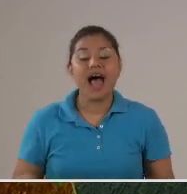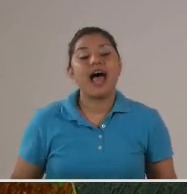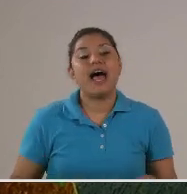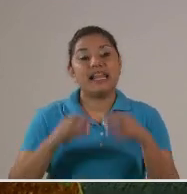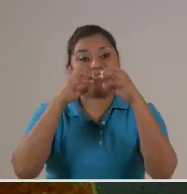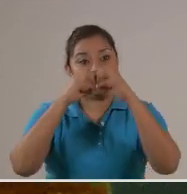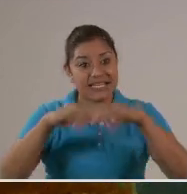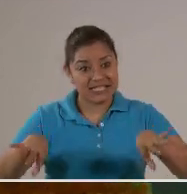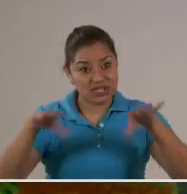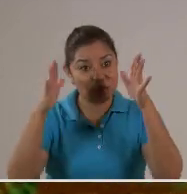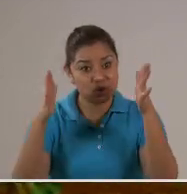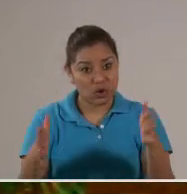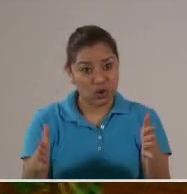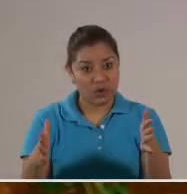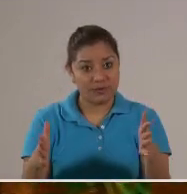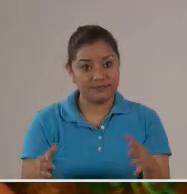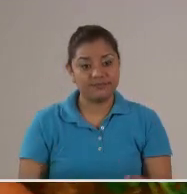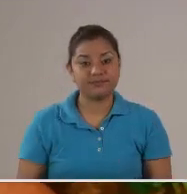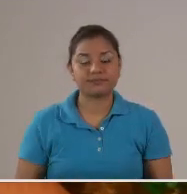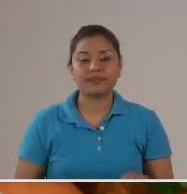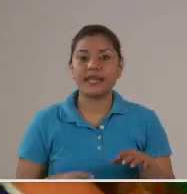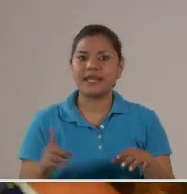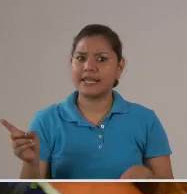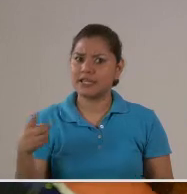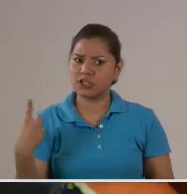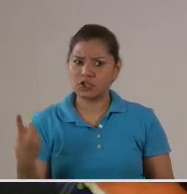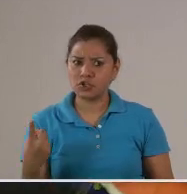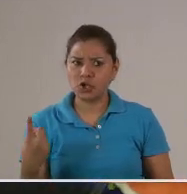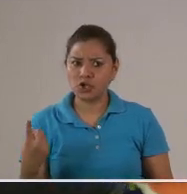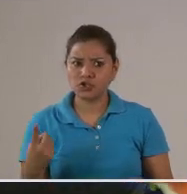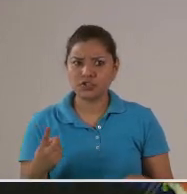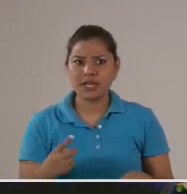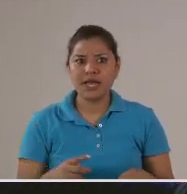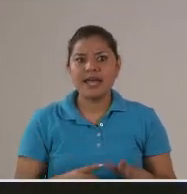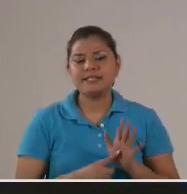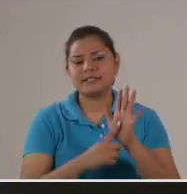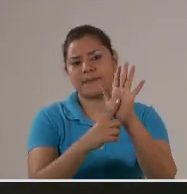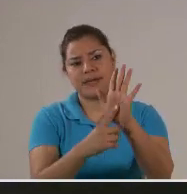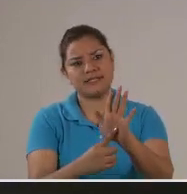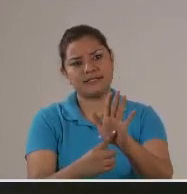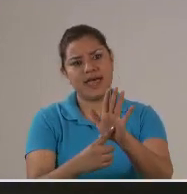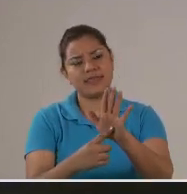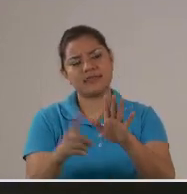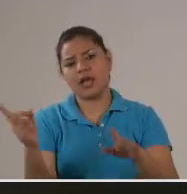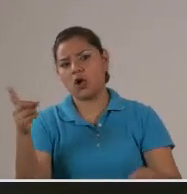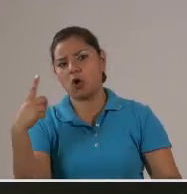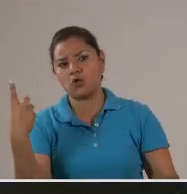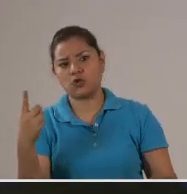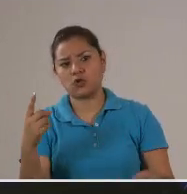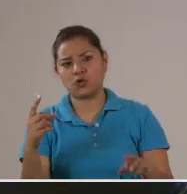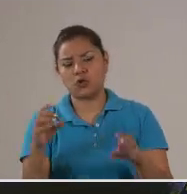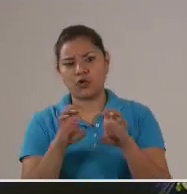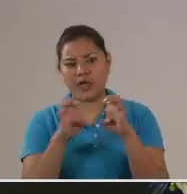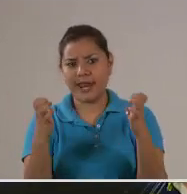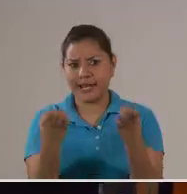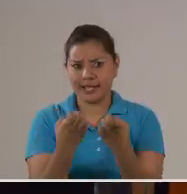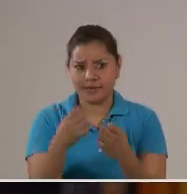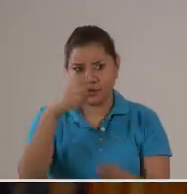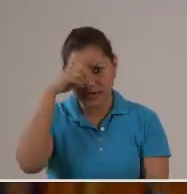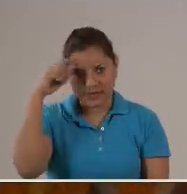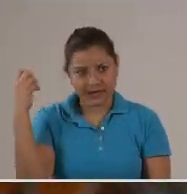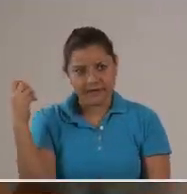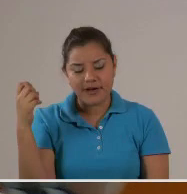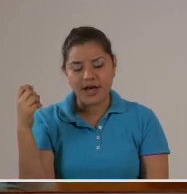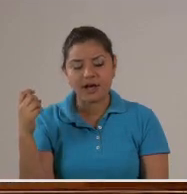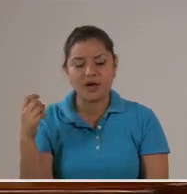el destructor se presenta con todo su equipo de trabajo y él le presenta el proyecto y y el el destructor Porque el otro